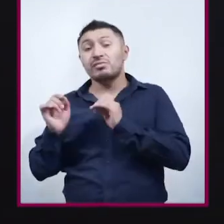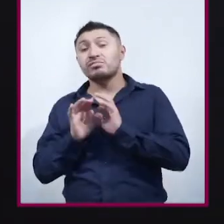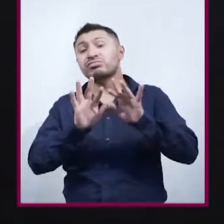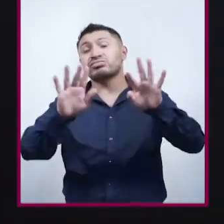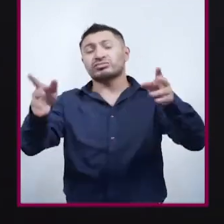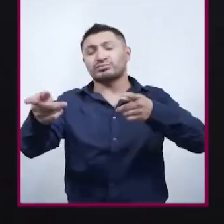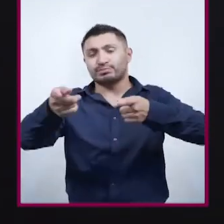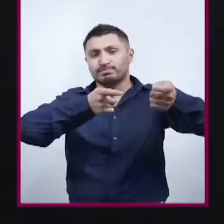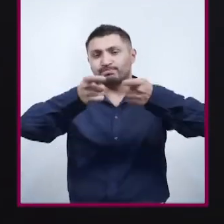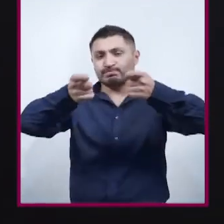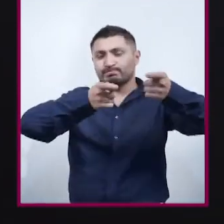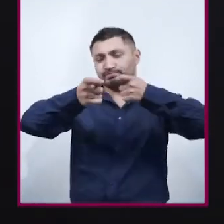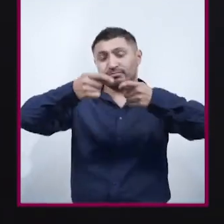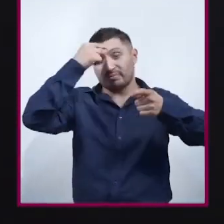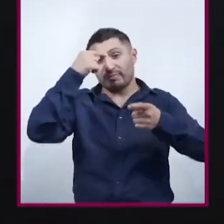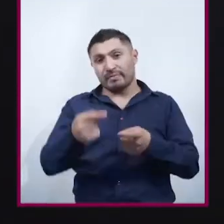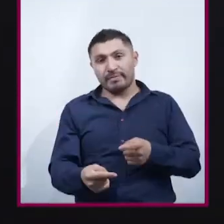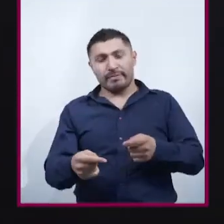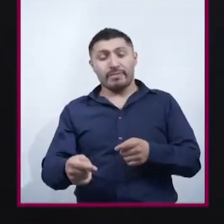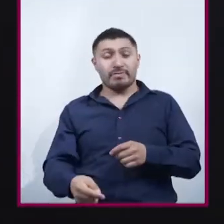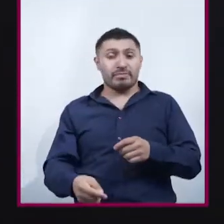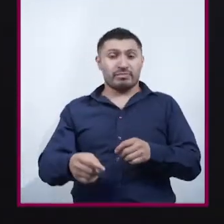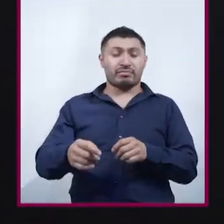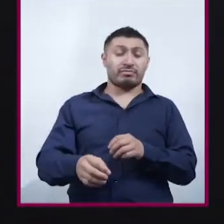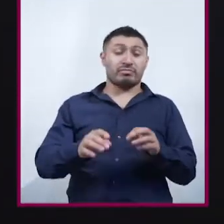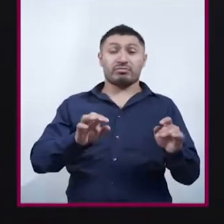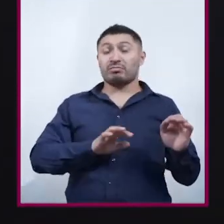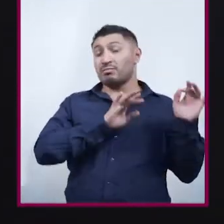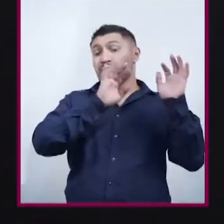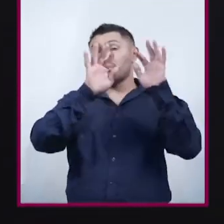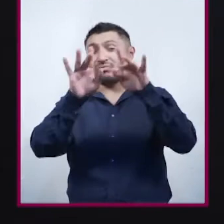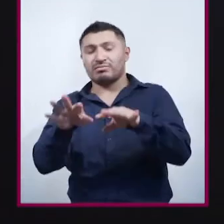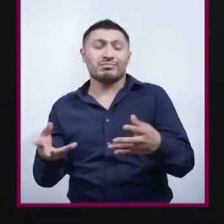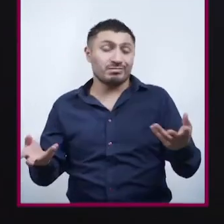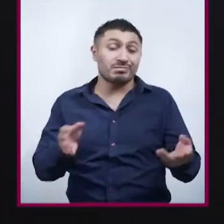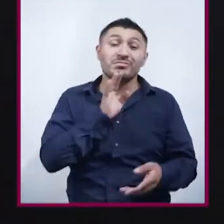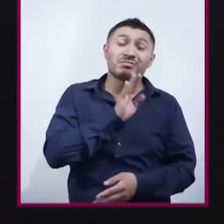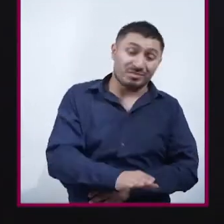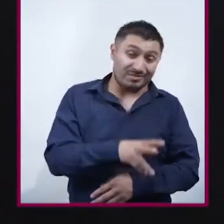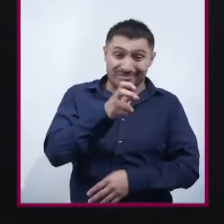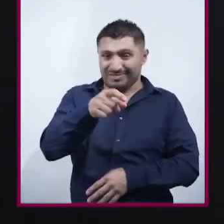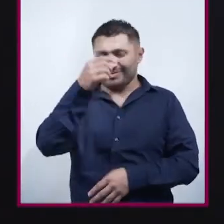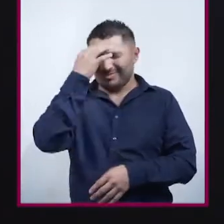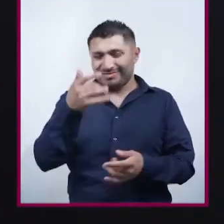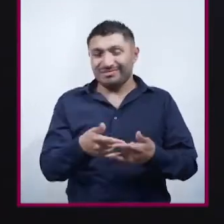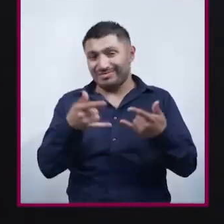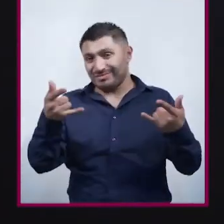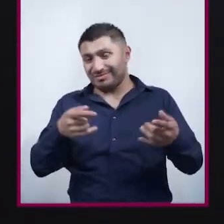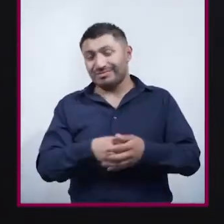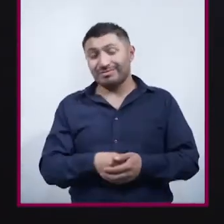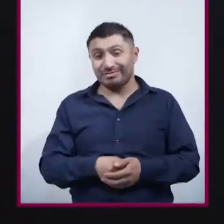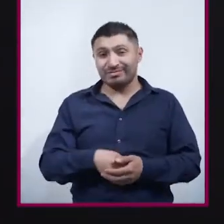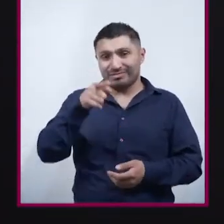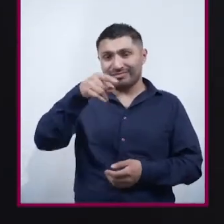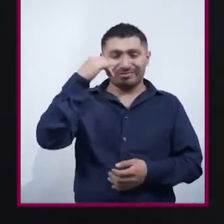de propaganda y de manipulación mediática para justificar la invasión. ¿Cómo ves? ¿Conocías esta